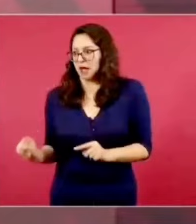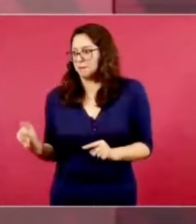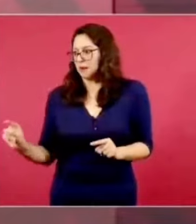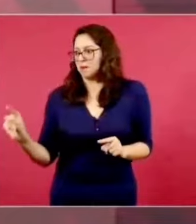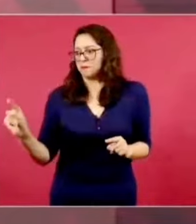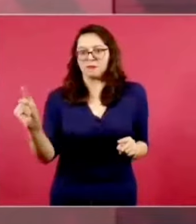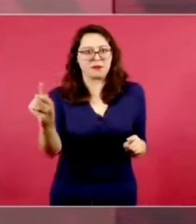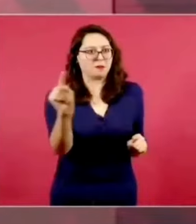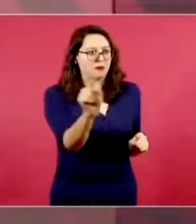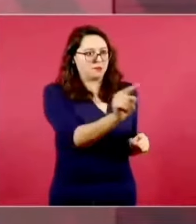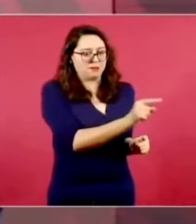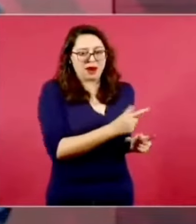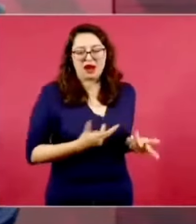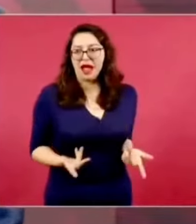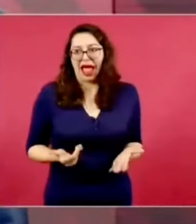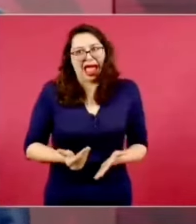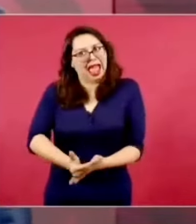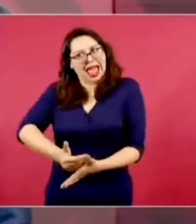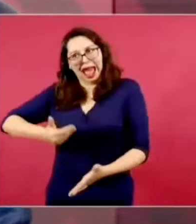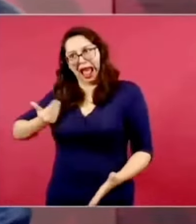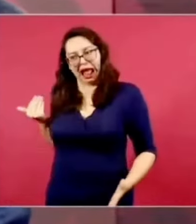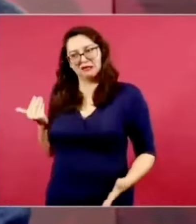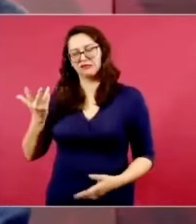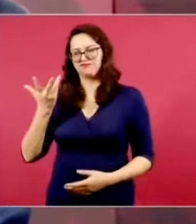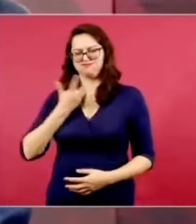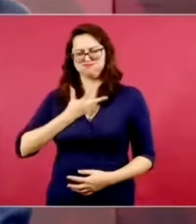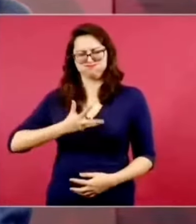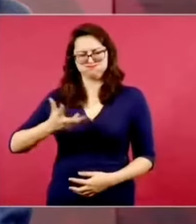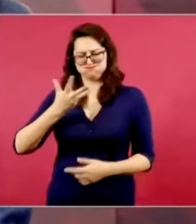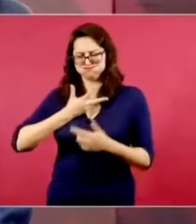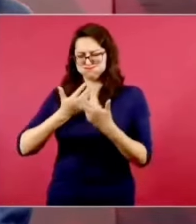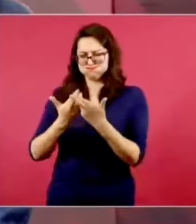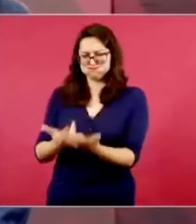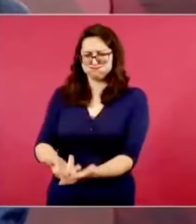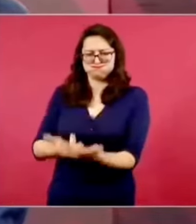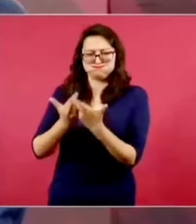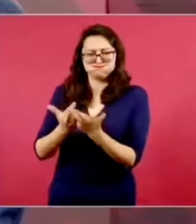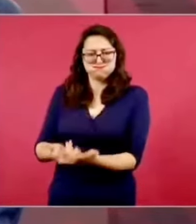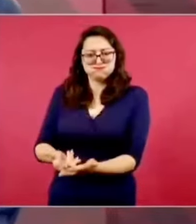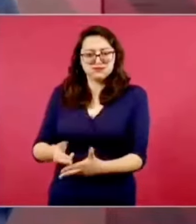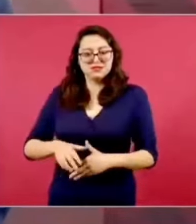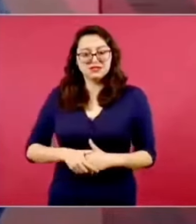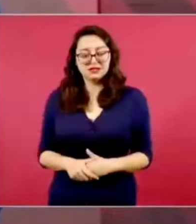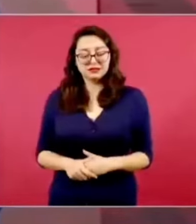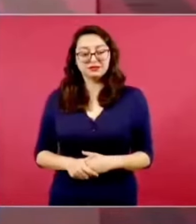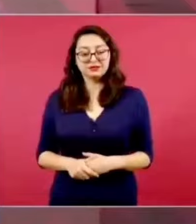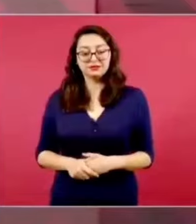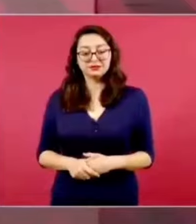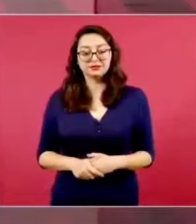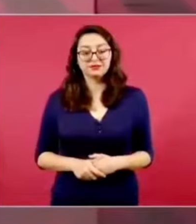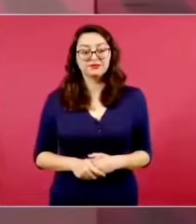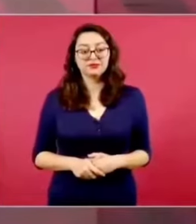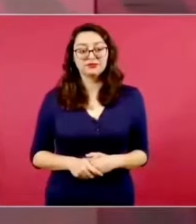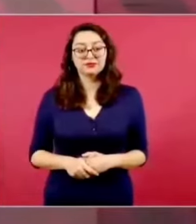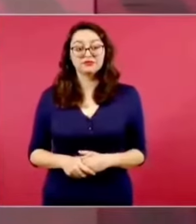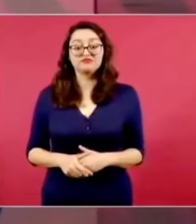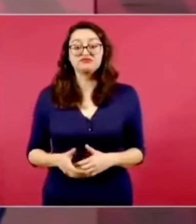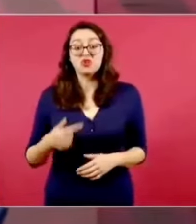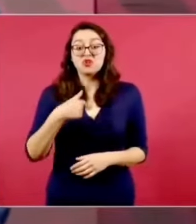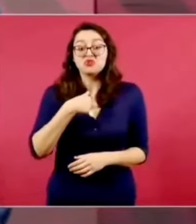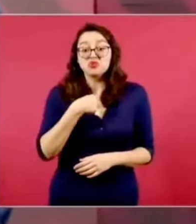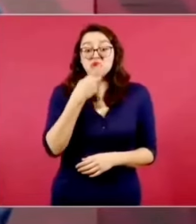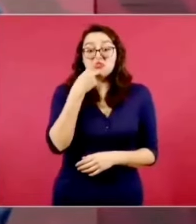civilizaciones hace miles de años Bueno yo sostengo que no hay